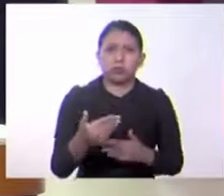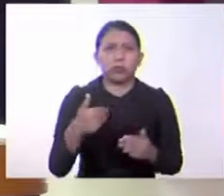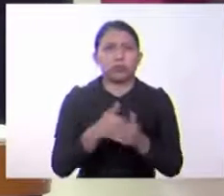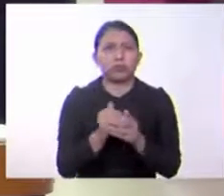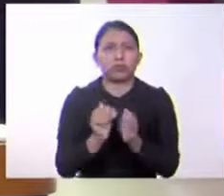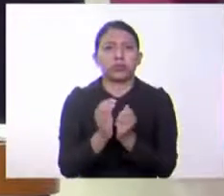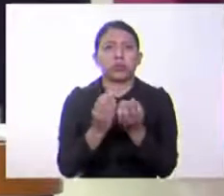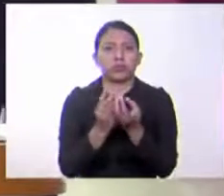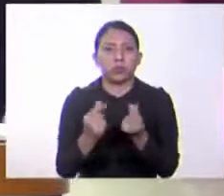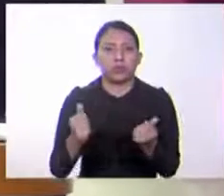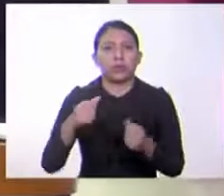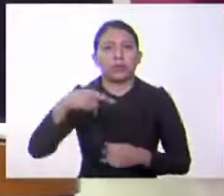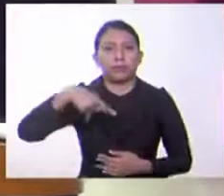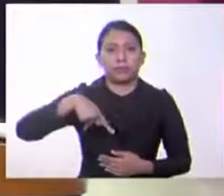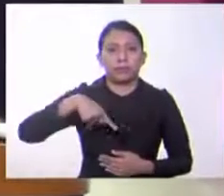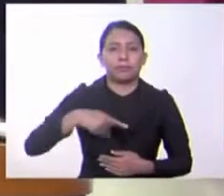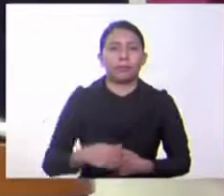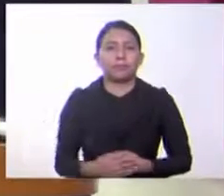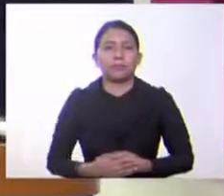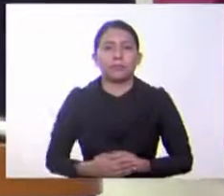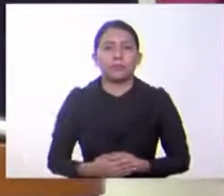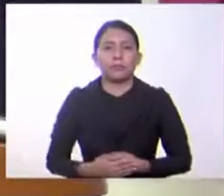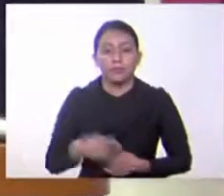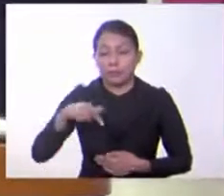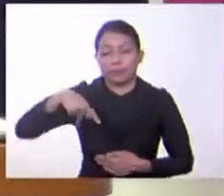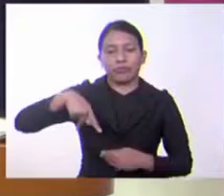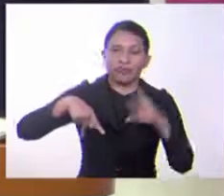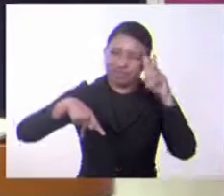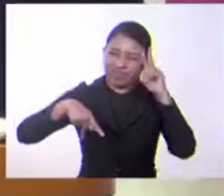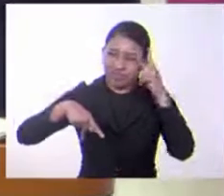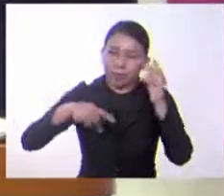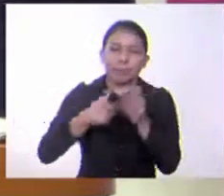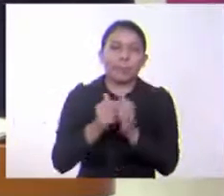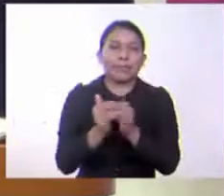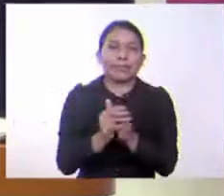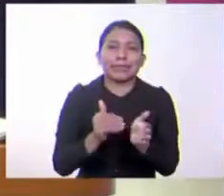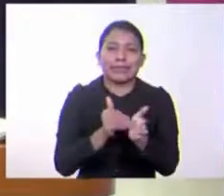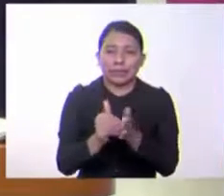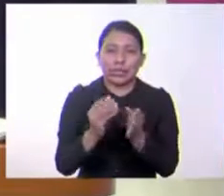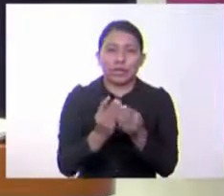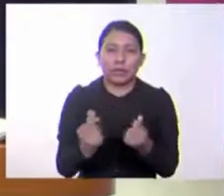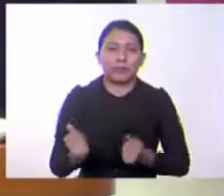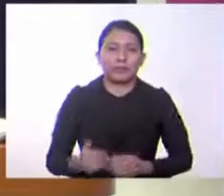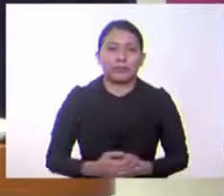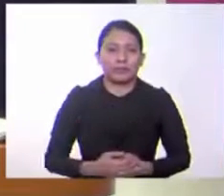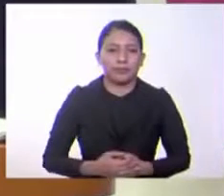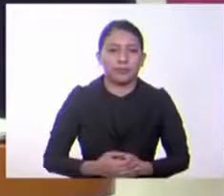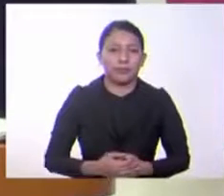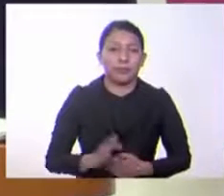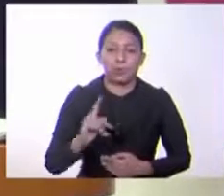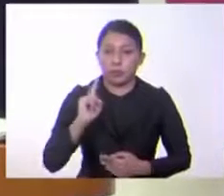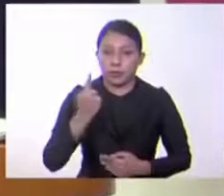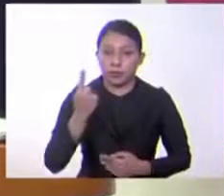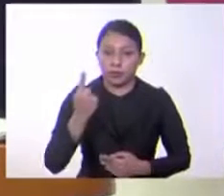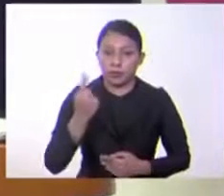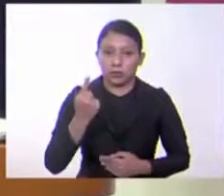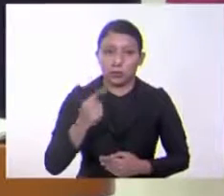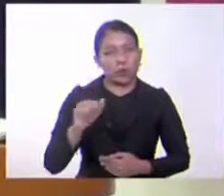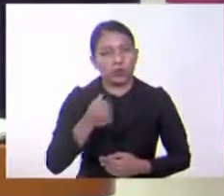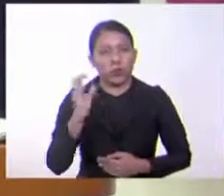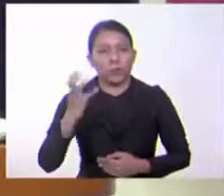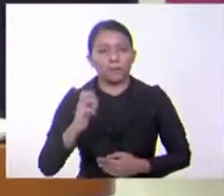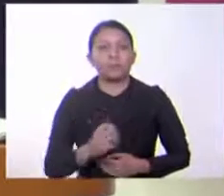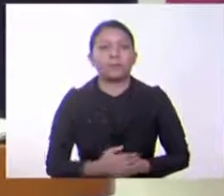problema inicial. Bien, nuestro problema inicial, como tú lo decías, yo voy a definir, lo voy a hacer con otro color,